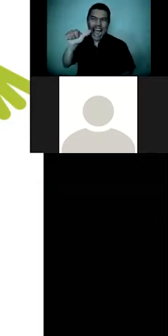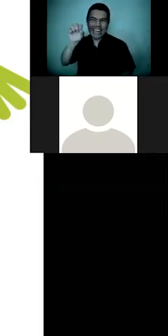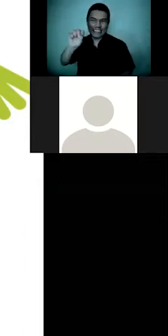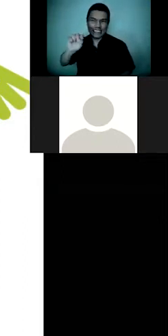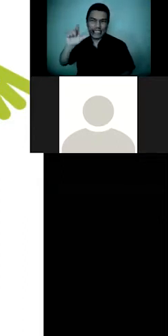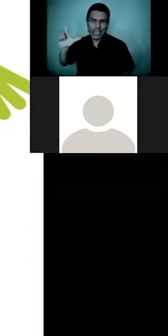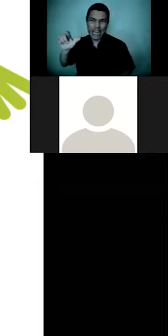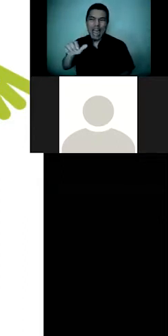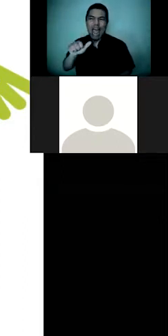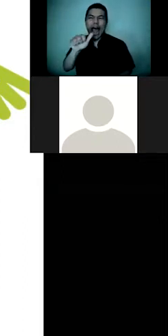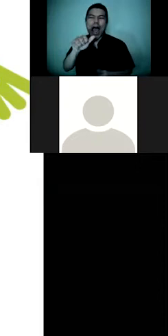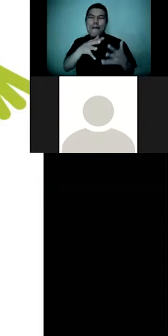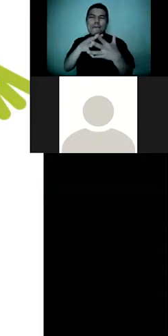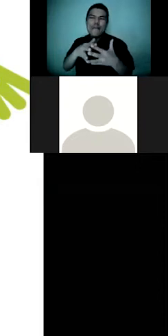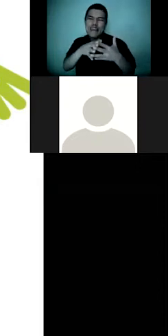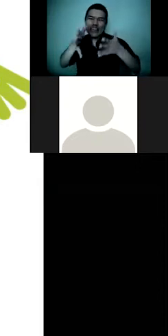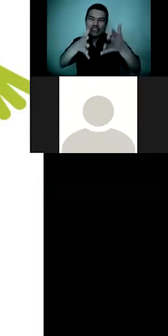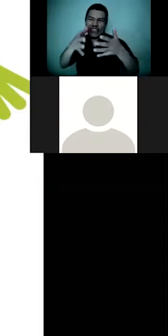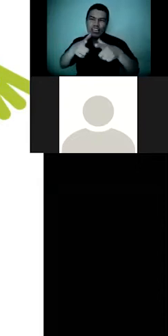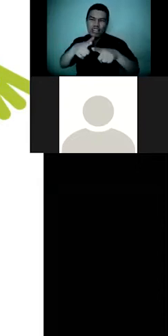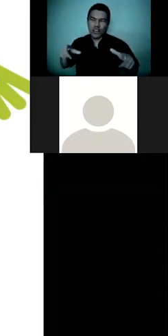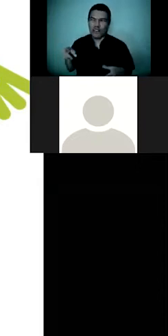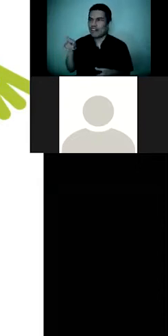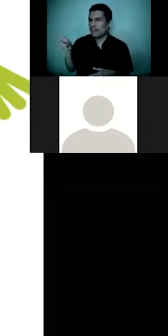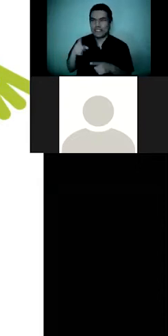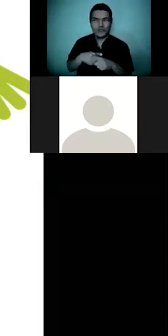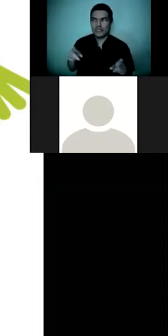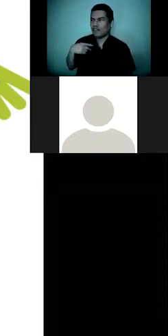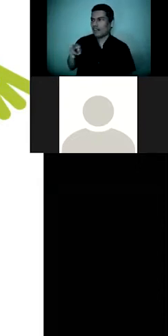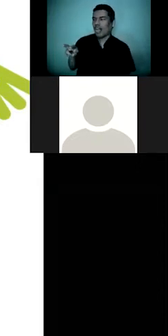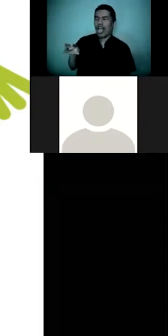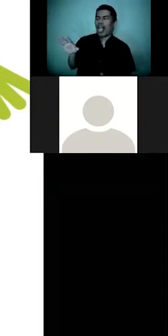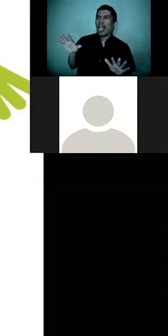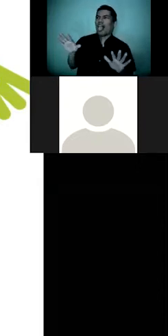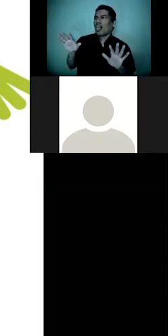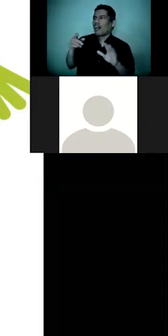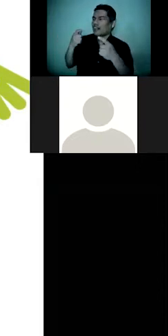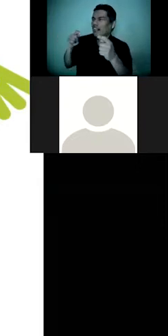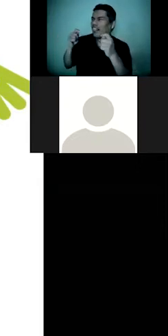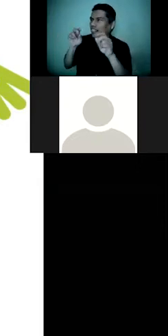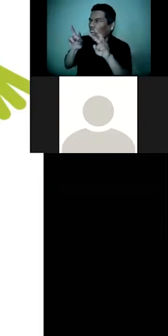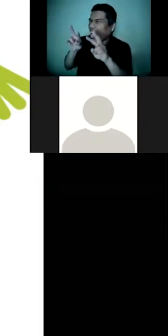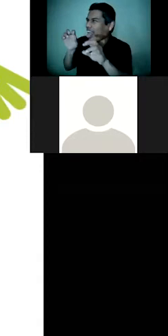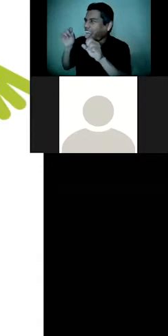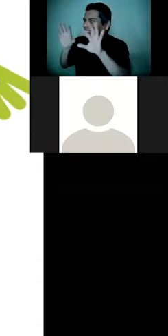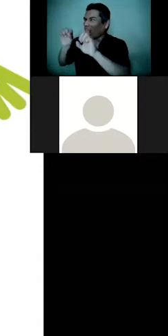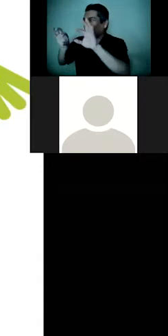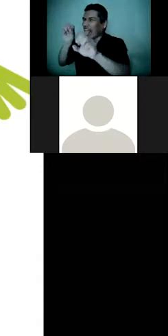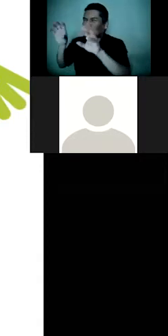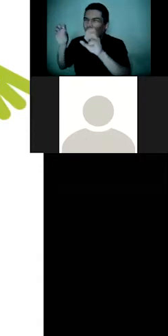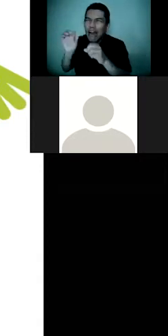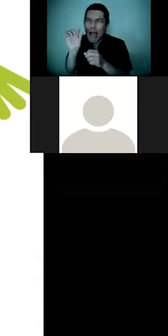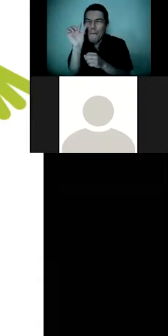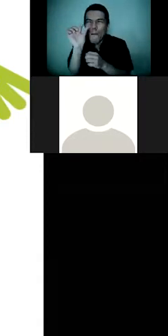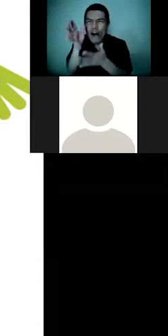idioma para mí. Era la ASL, American Sign Language, la lengua de señas de Estados Unidos. Yo trataba de